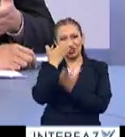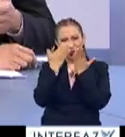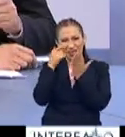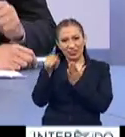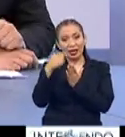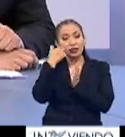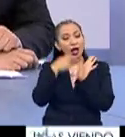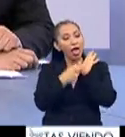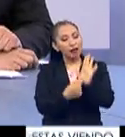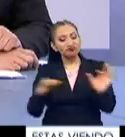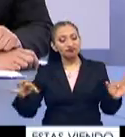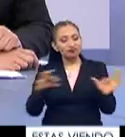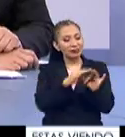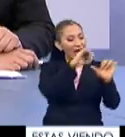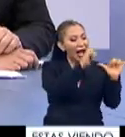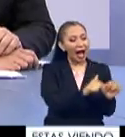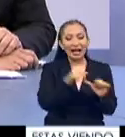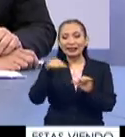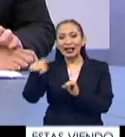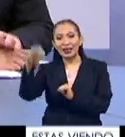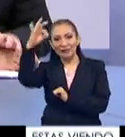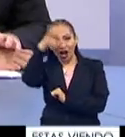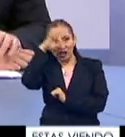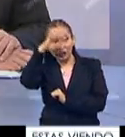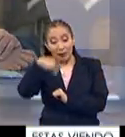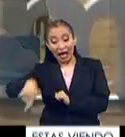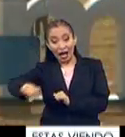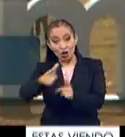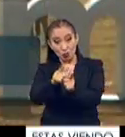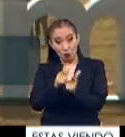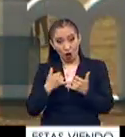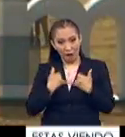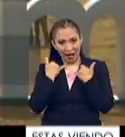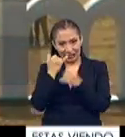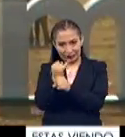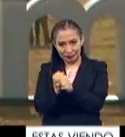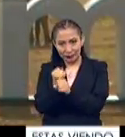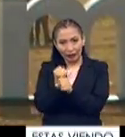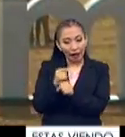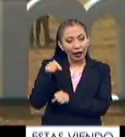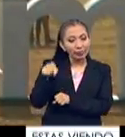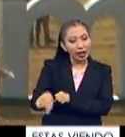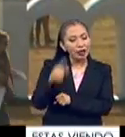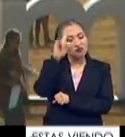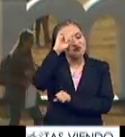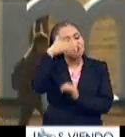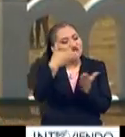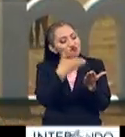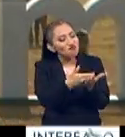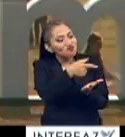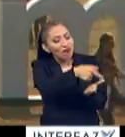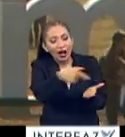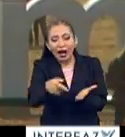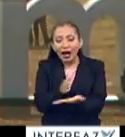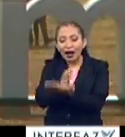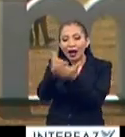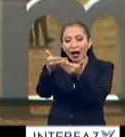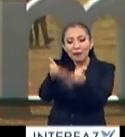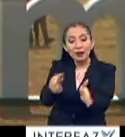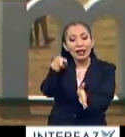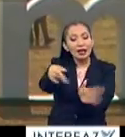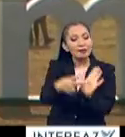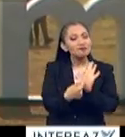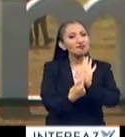busca demostrar la conexión entre el arte y la filosofía. Este grupo de jóvenes investigadores propone unir esta especialidad